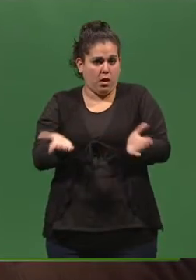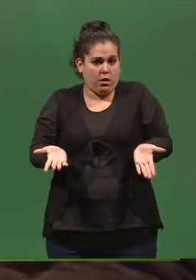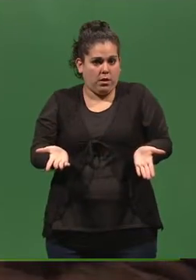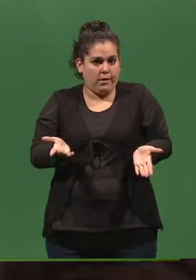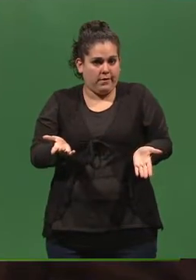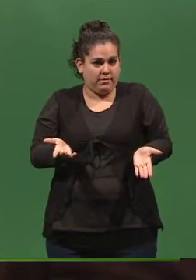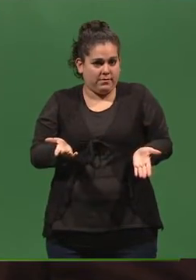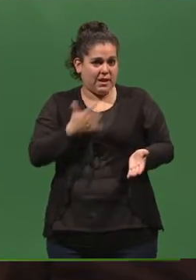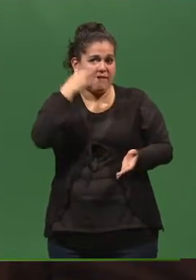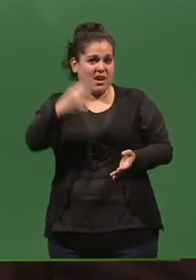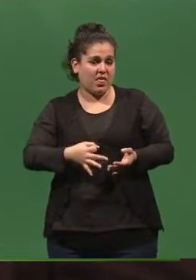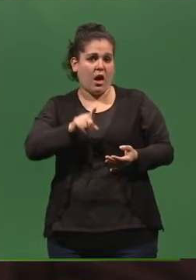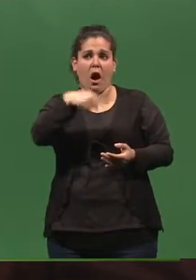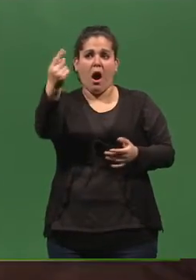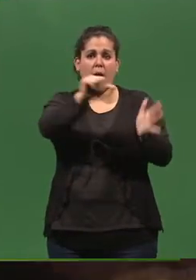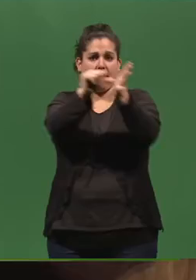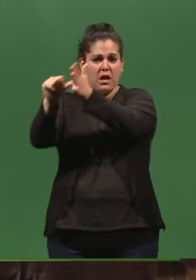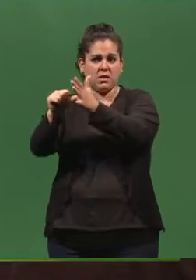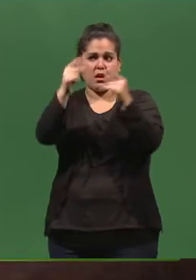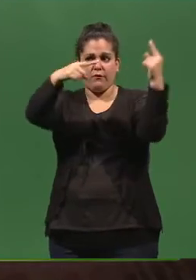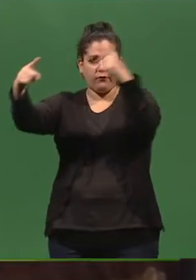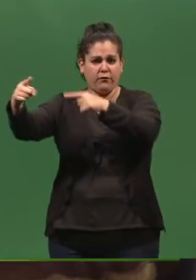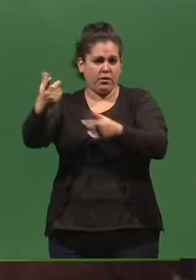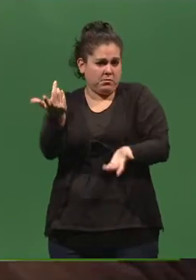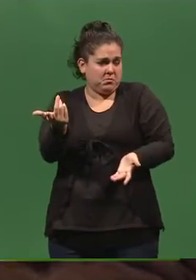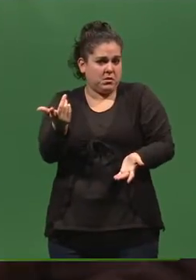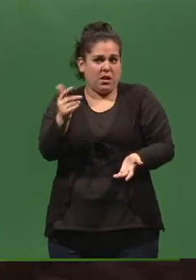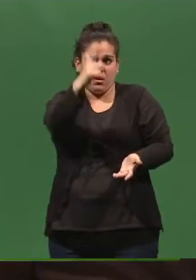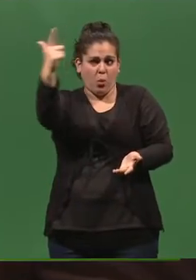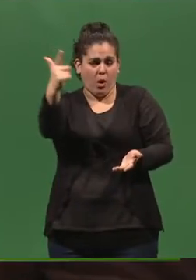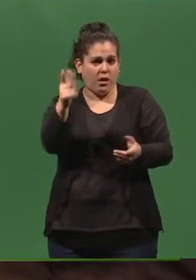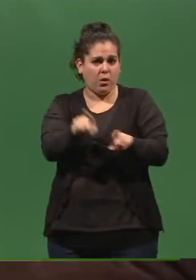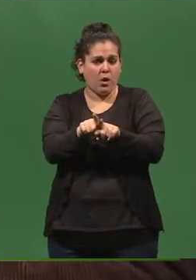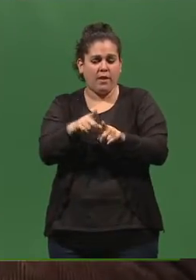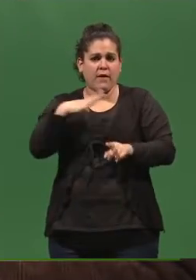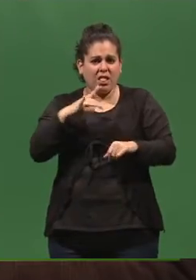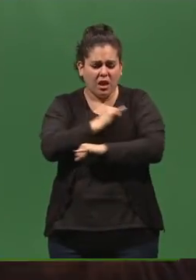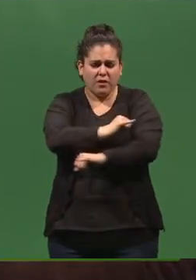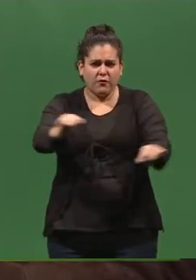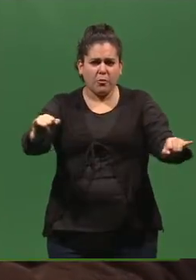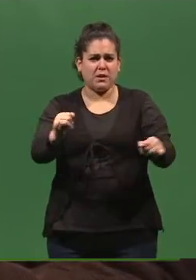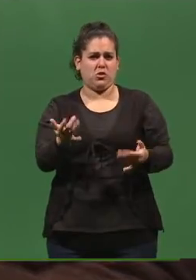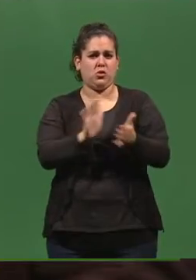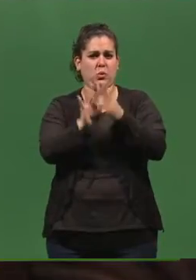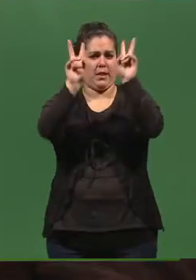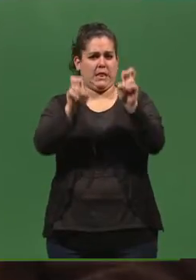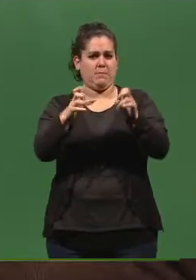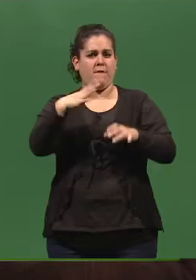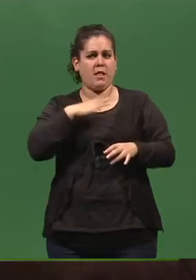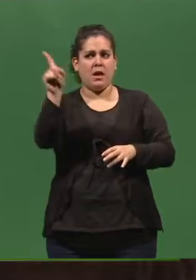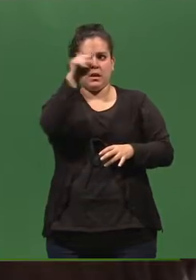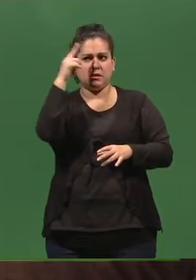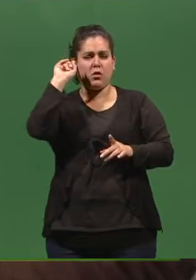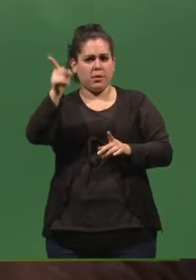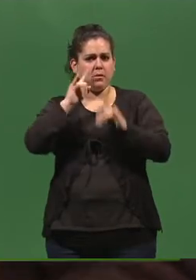realidad en la práctica y en otros países actualmente no existe. Hay un nivel de desinformación muy grande sobre el tema. Me